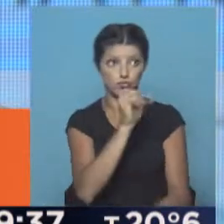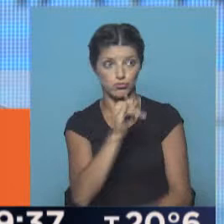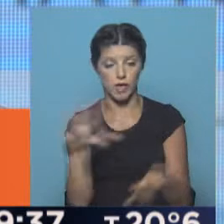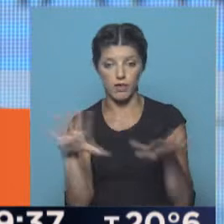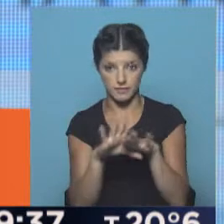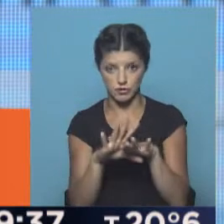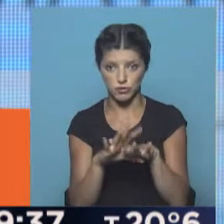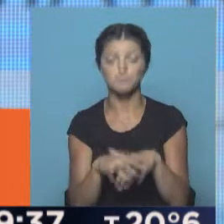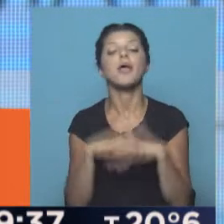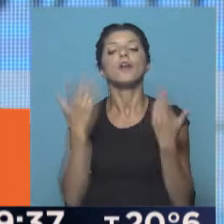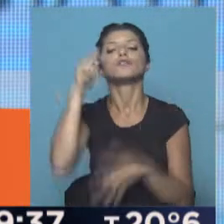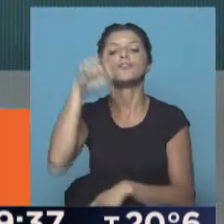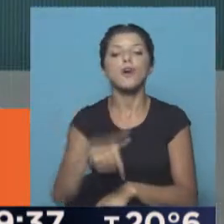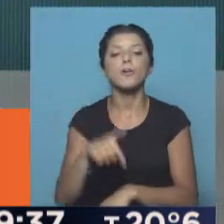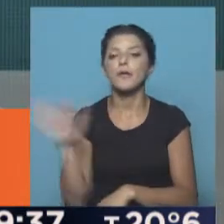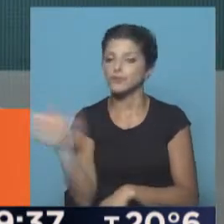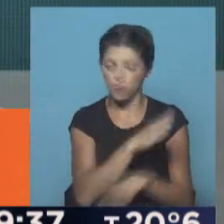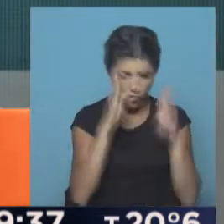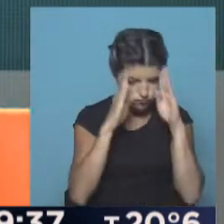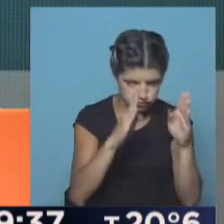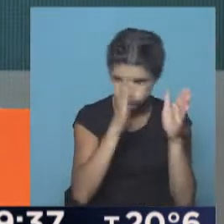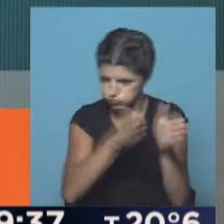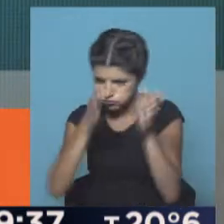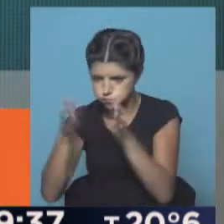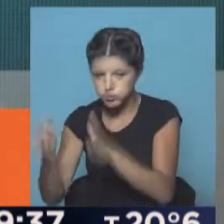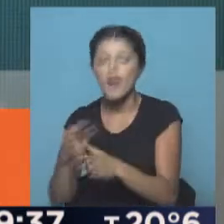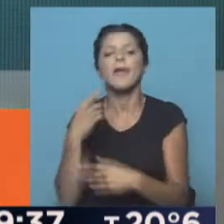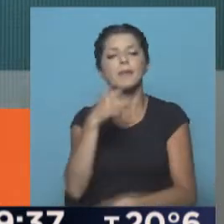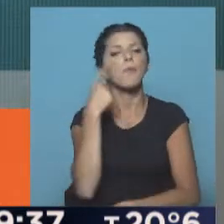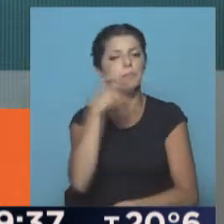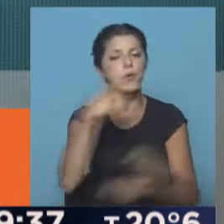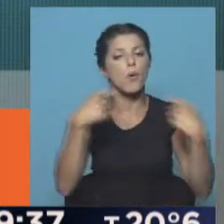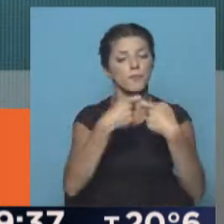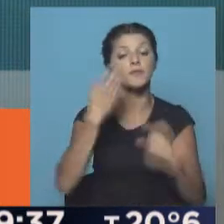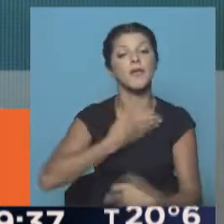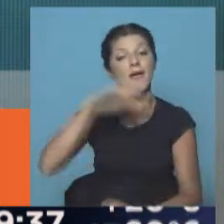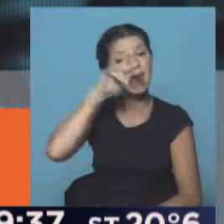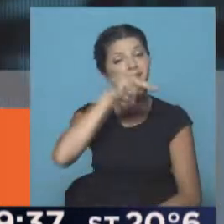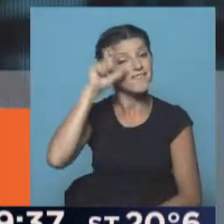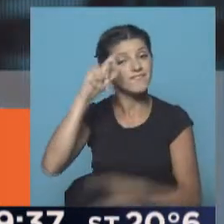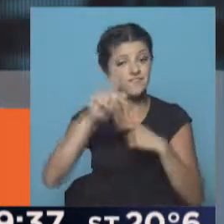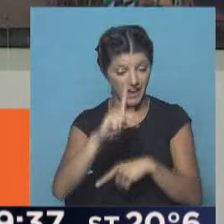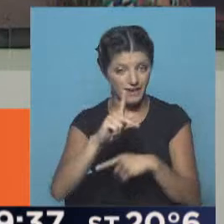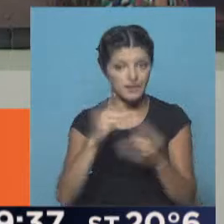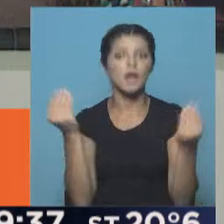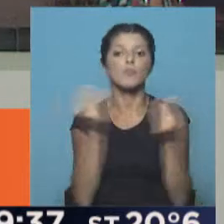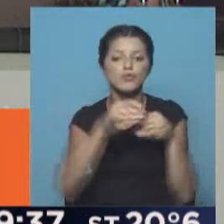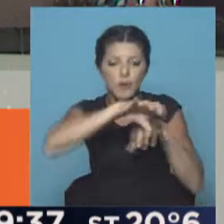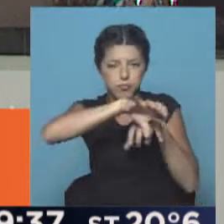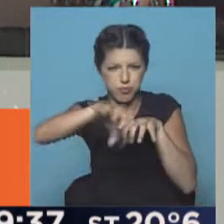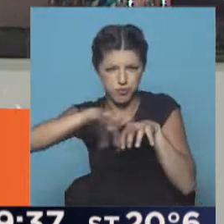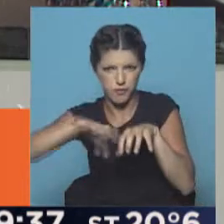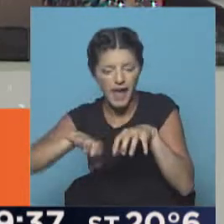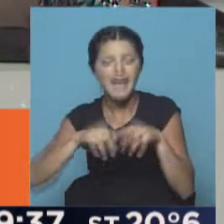es reconstruir todo el mapa societario. Tenemos que saber, esa sociedad que se llamaba FLEC tuvo muchas hijas y muchas primas.